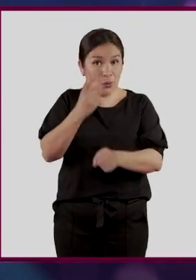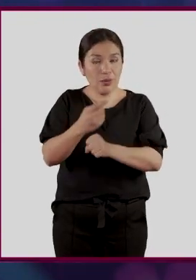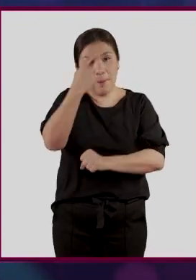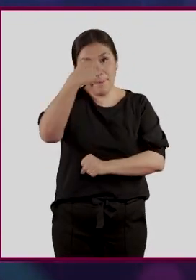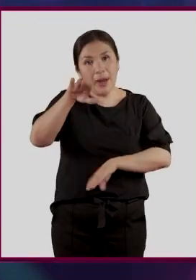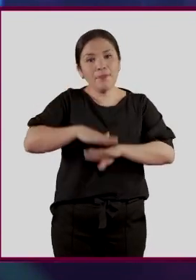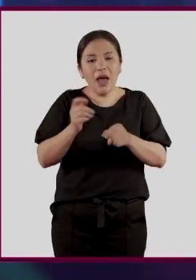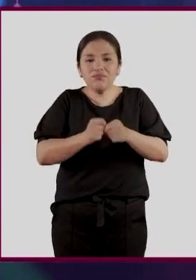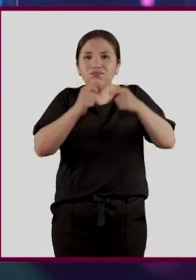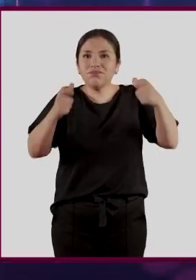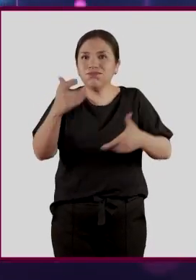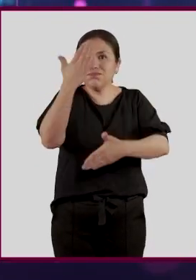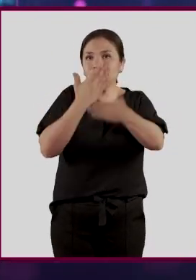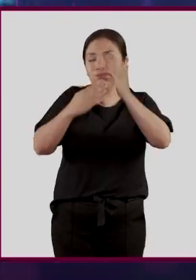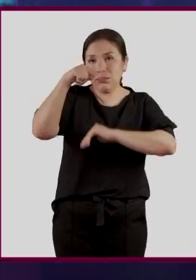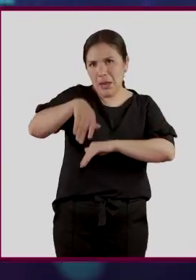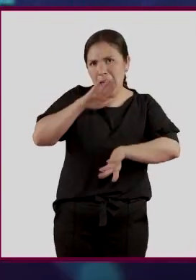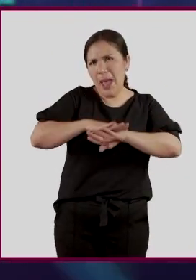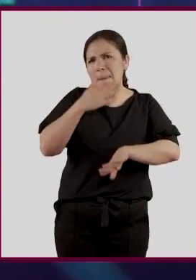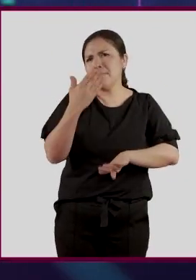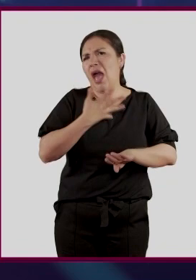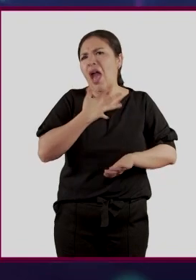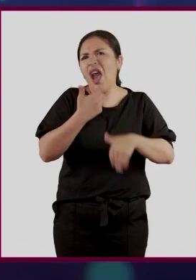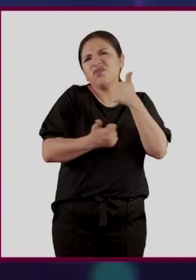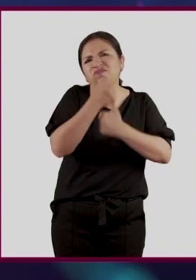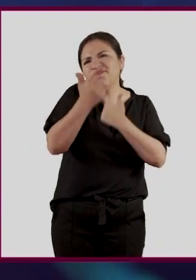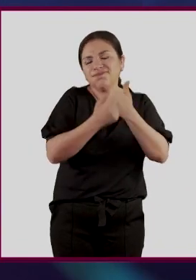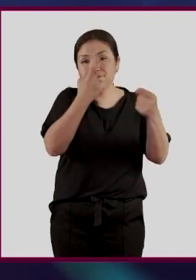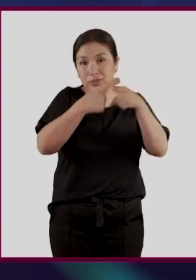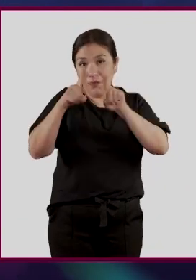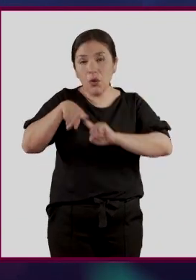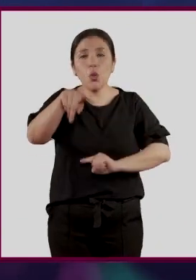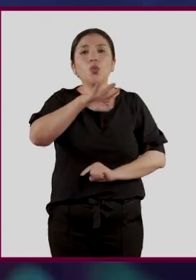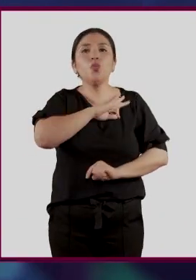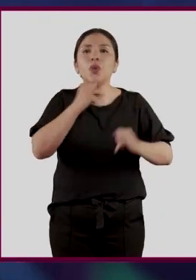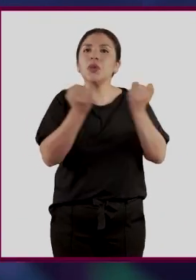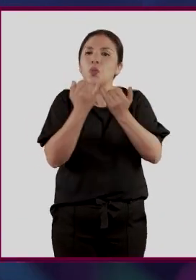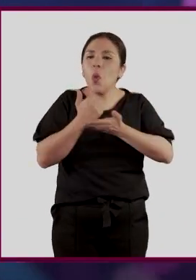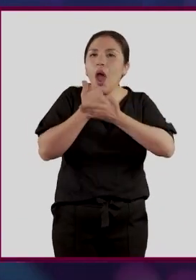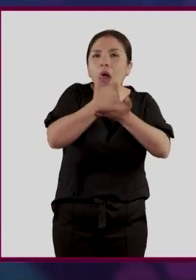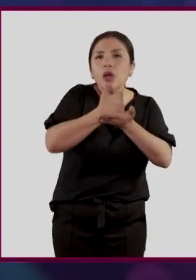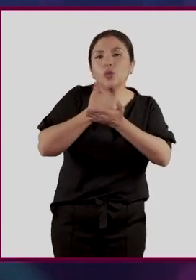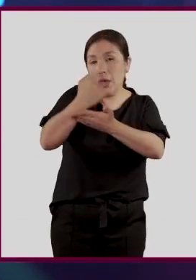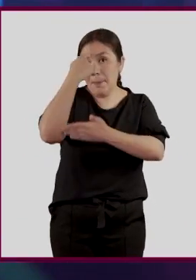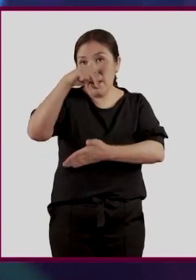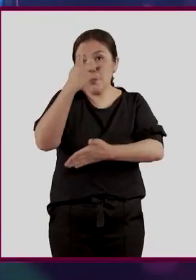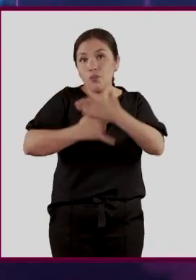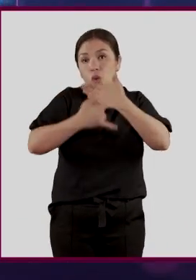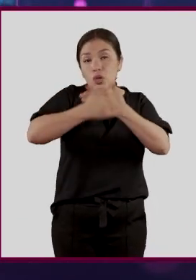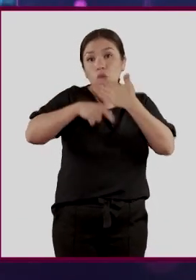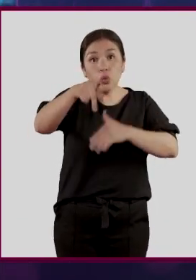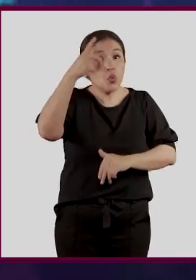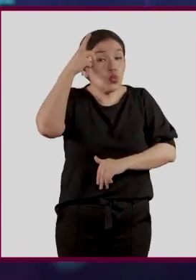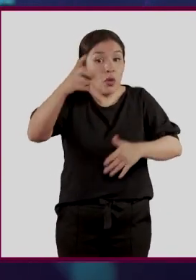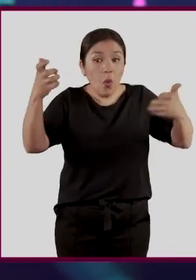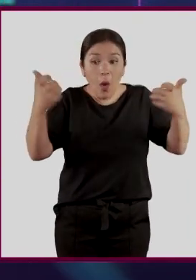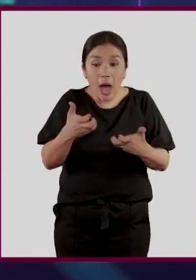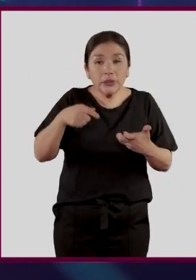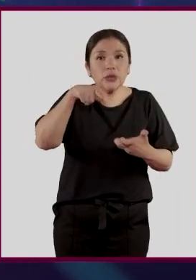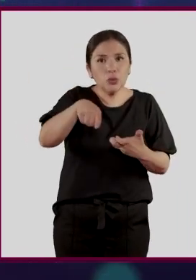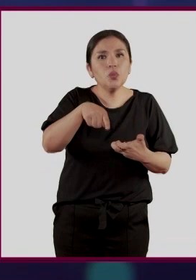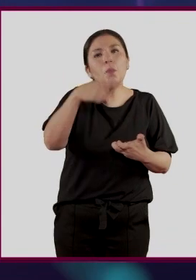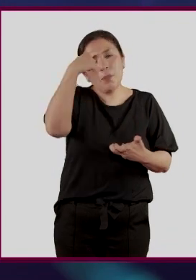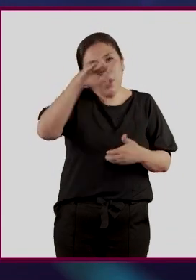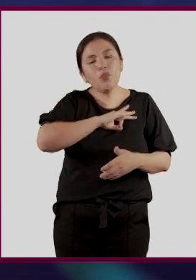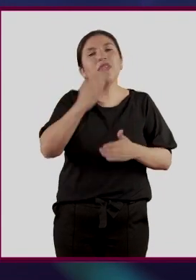para crecer en este mercado donde hay muchísima competencia. Y también tú puedes ser colaborador de proyectos que tú no iniciaste como software libre y eso te ayuda